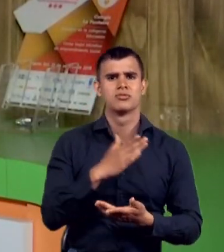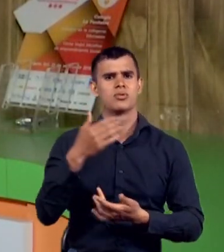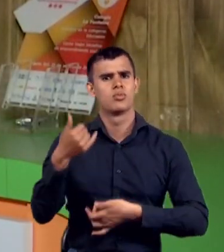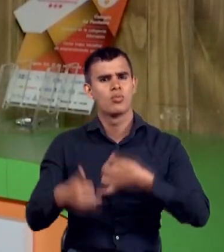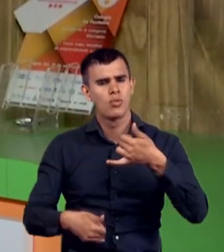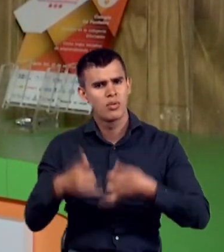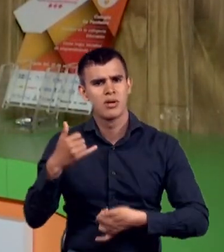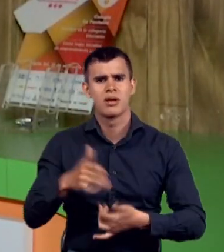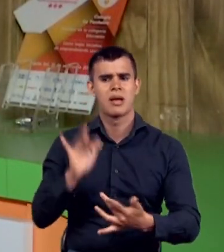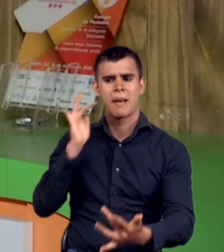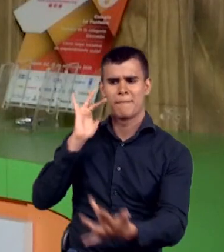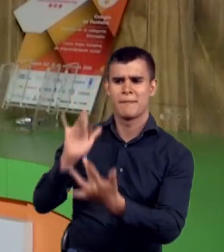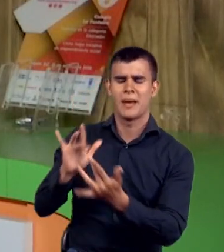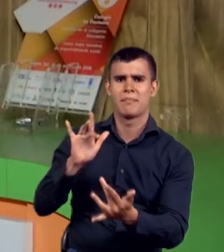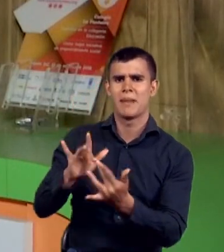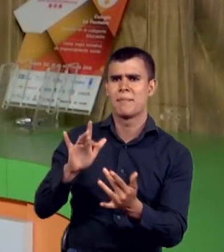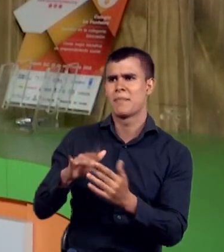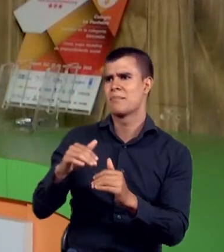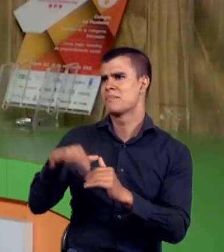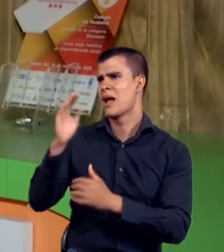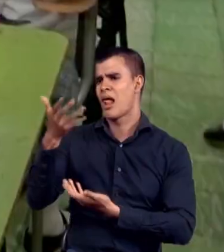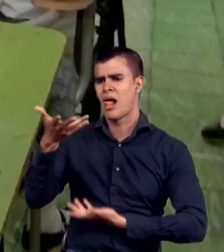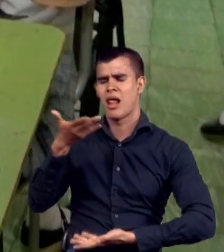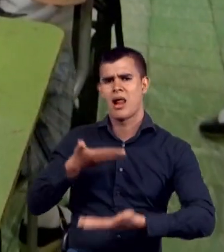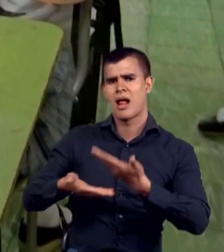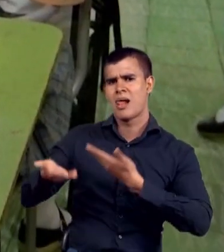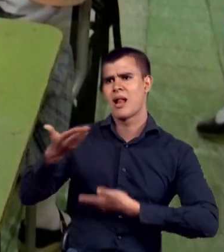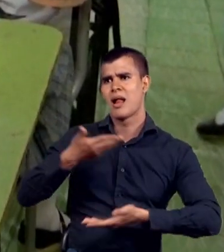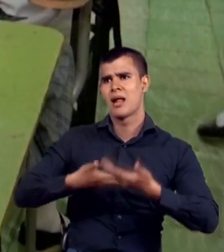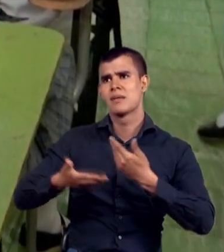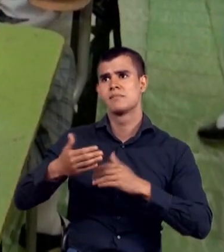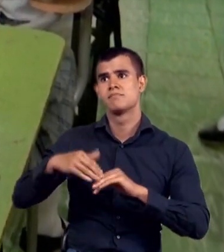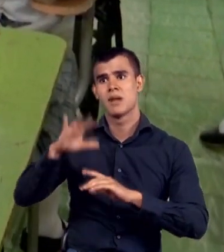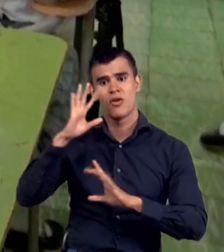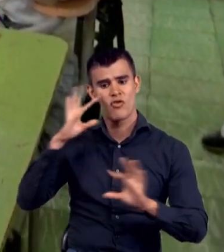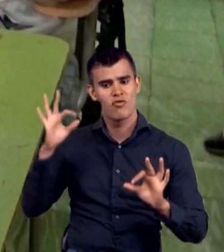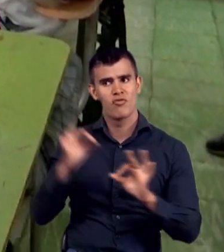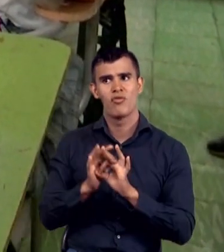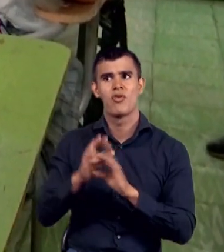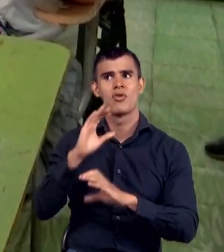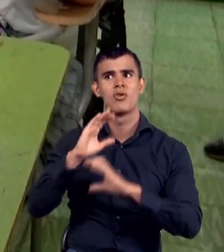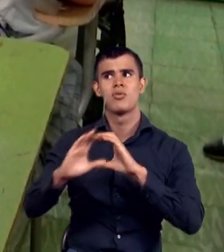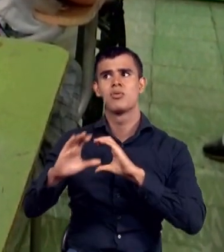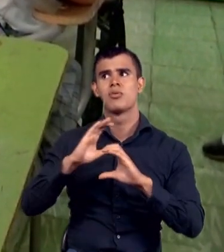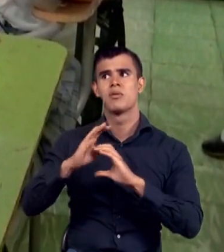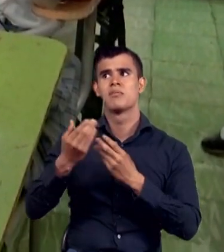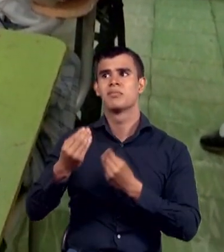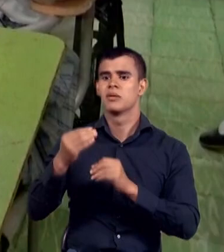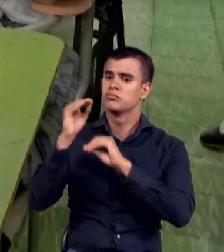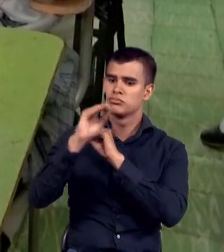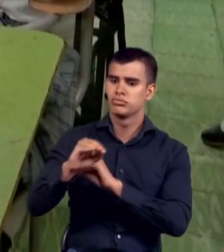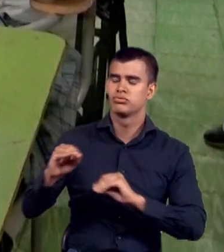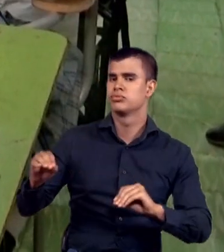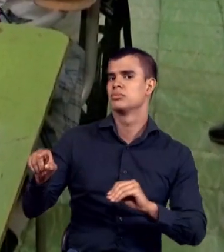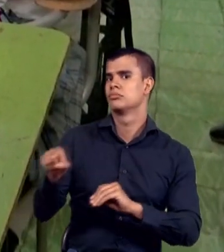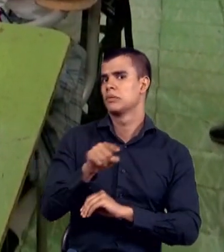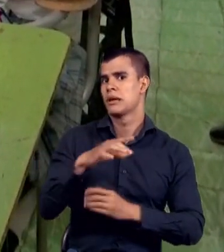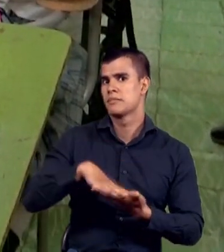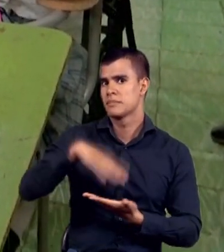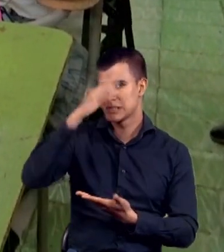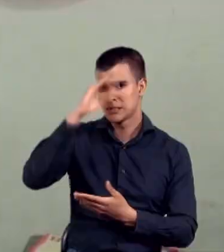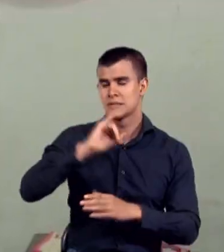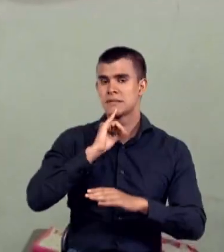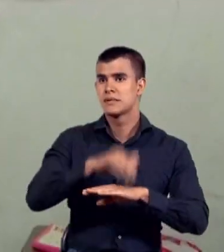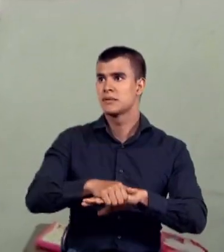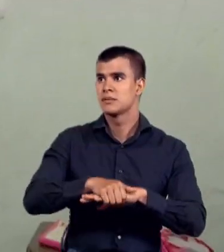de juegos, de interacción, mucha conversación. Es lo que se llama el enfoque comunicativo de la enseñanza de